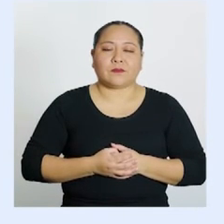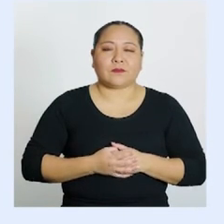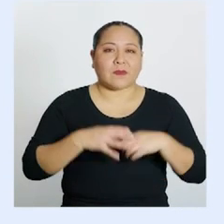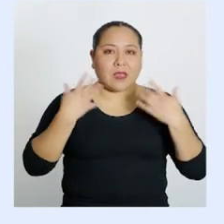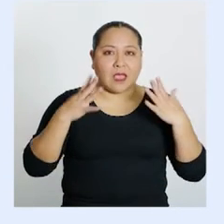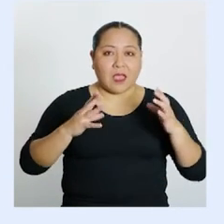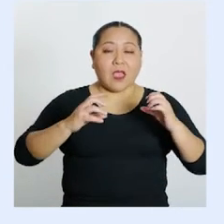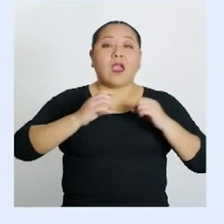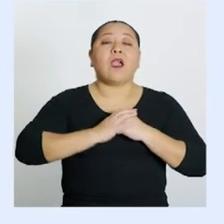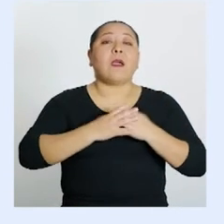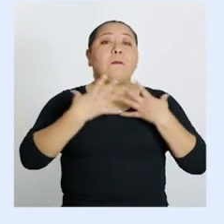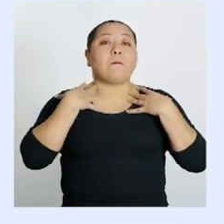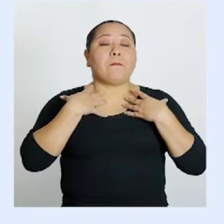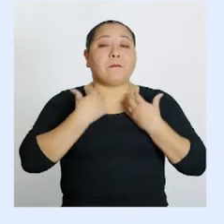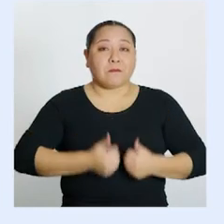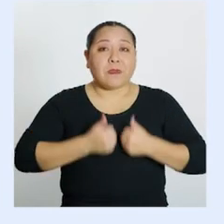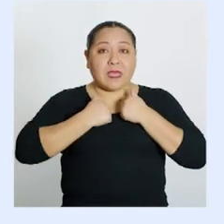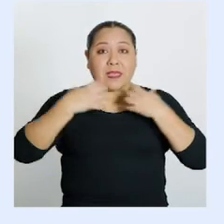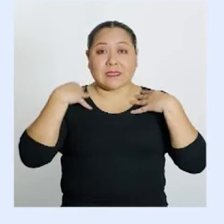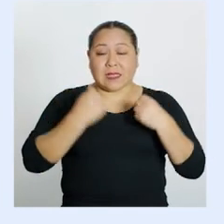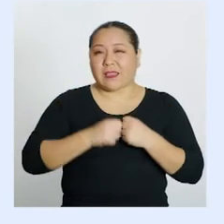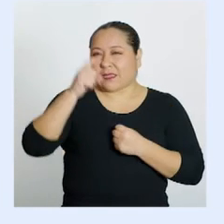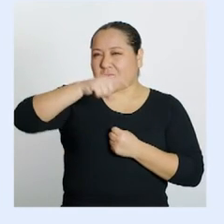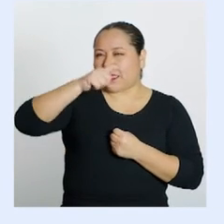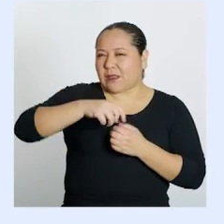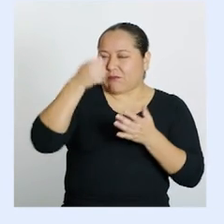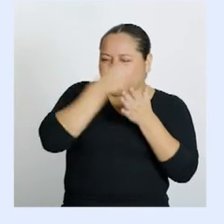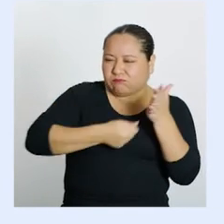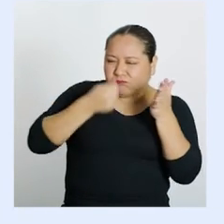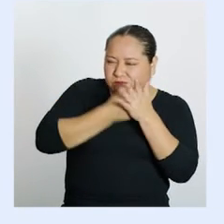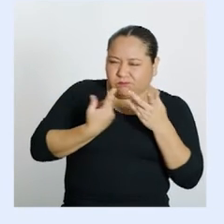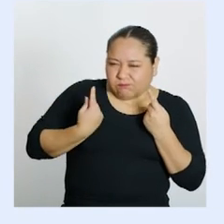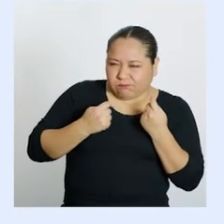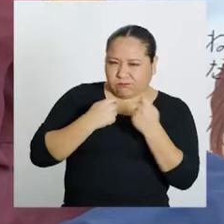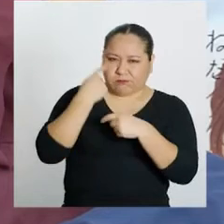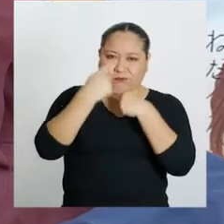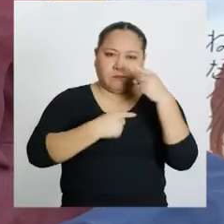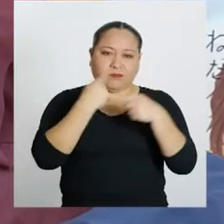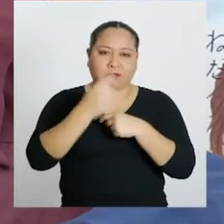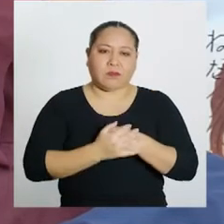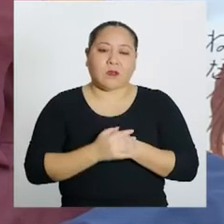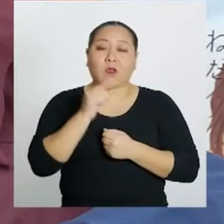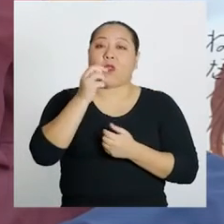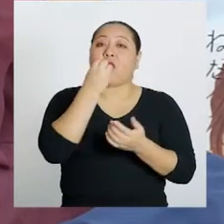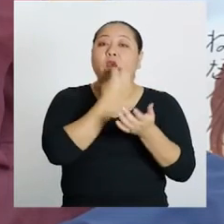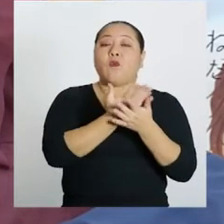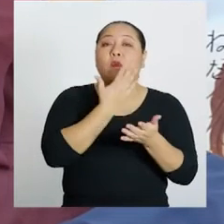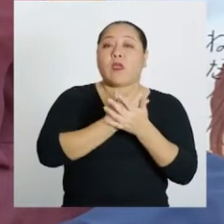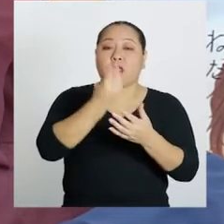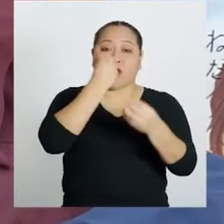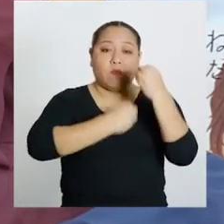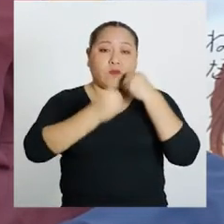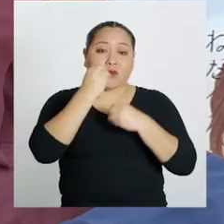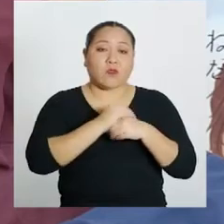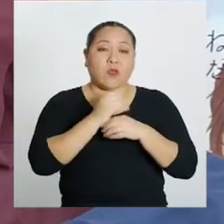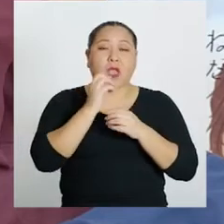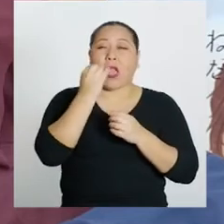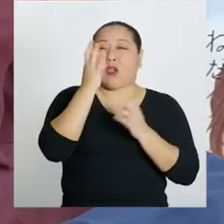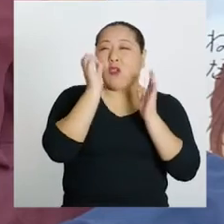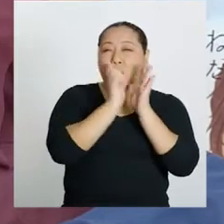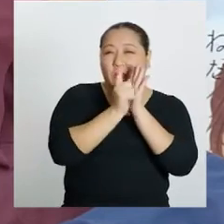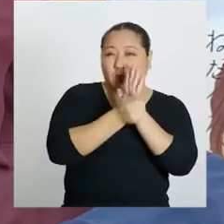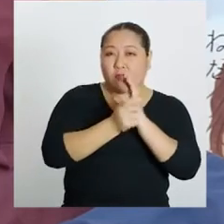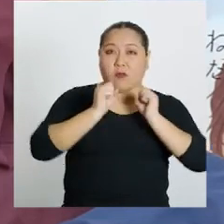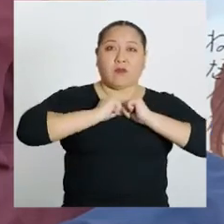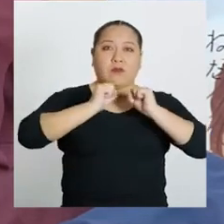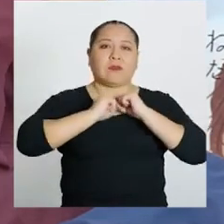Llevar una vida saludable requiere un poco de esfuerzo todos los días. Con una buena alimentación y unos minutos de ejercicio,